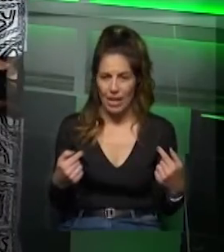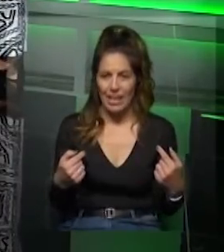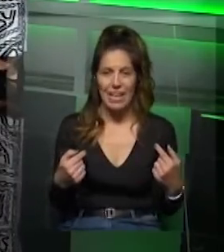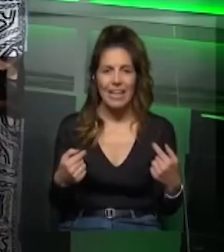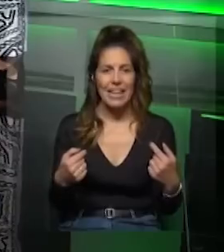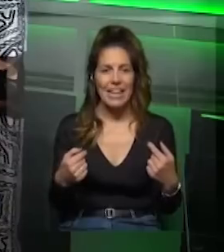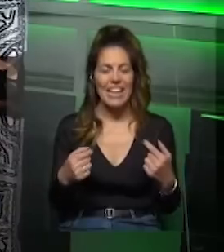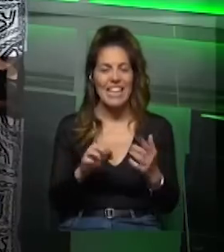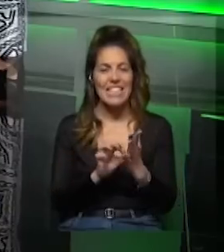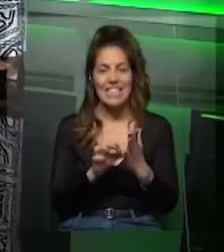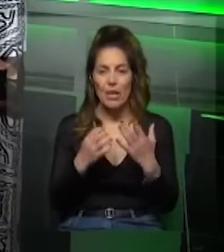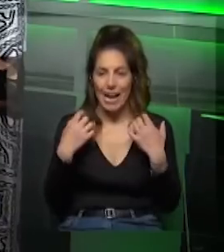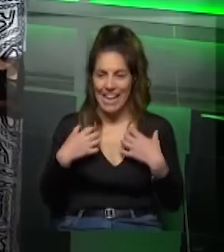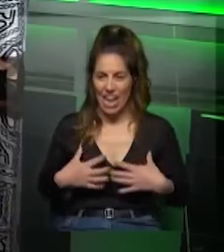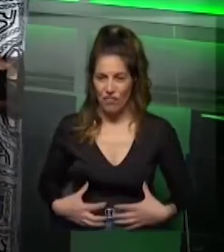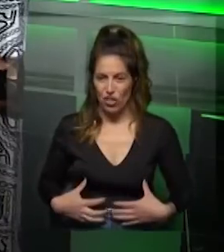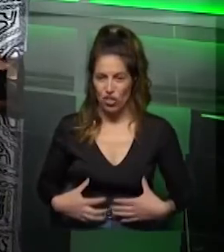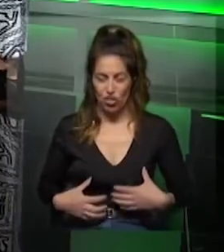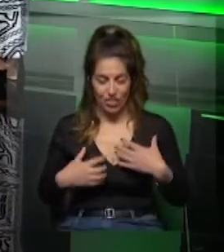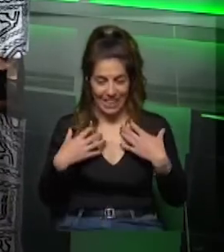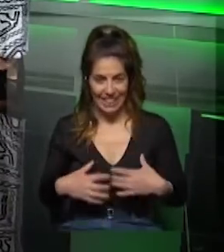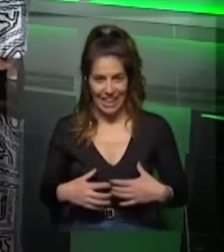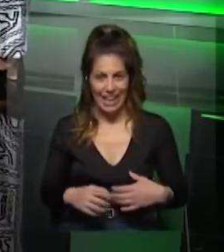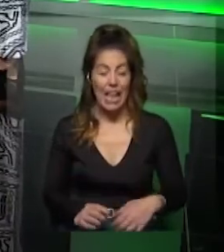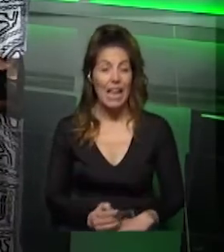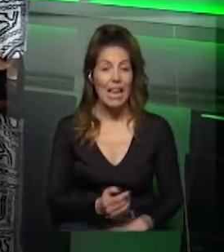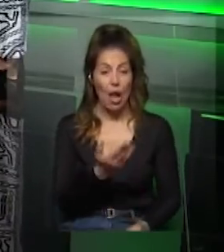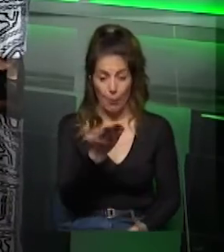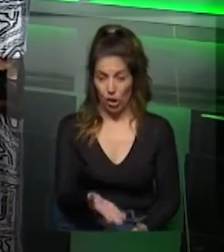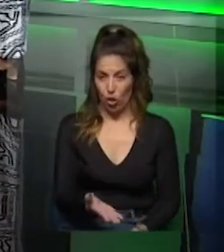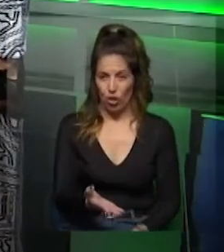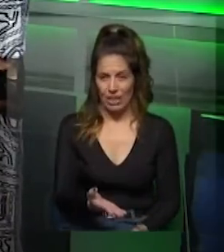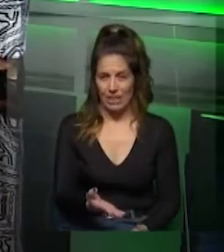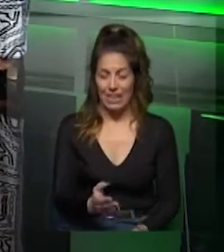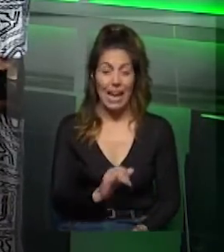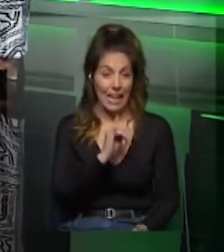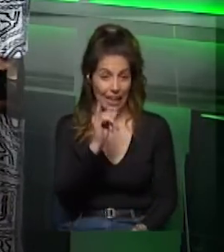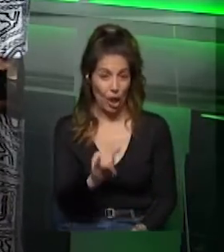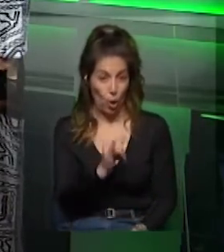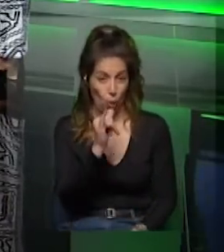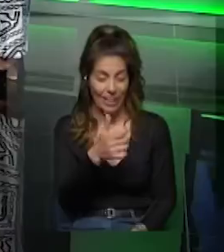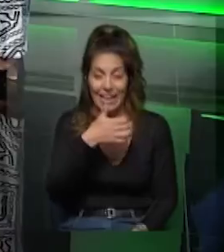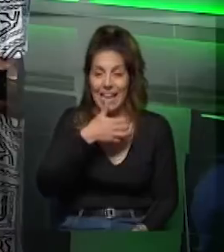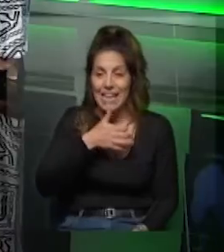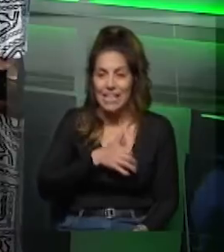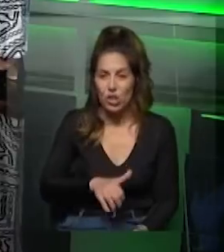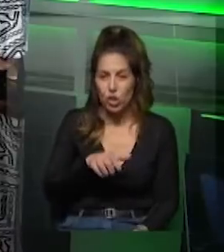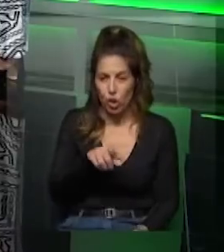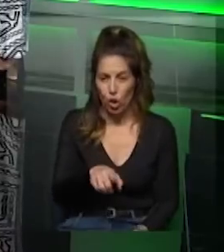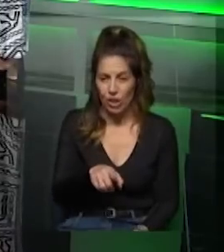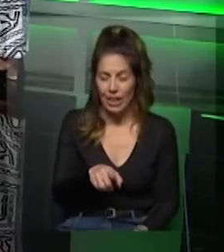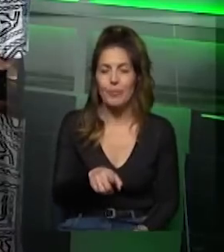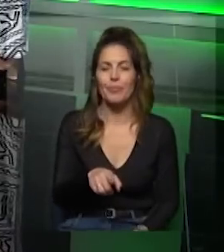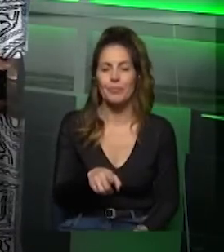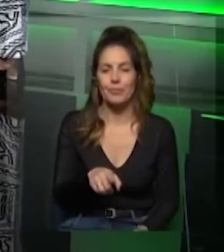sistema nervioso central el asunto y la protagonist que es la que la narradora de esta de esta historia de Lorena